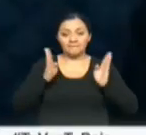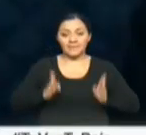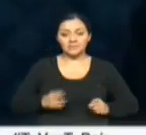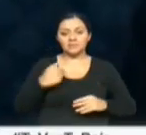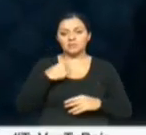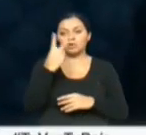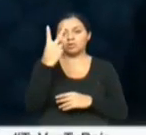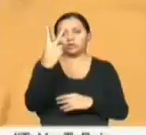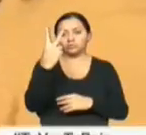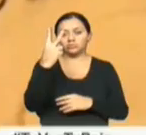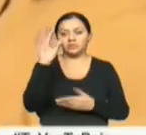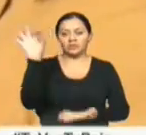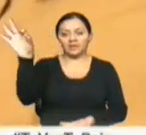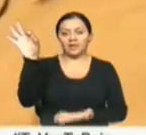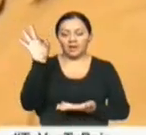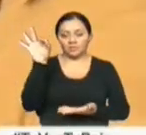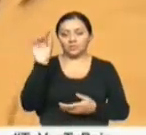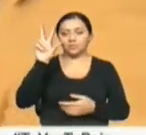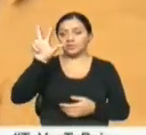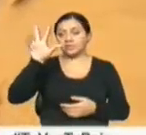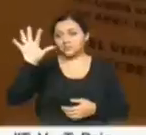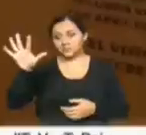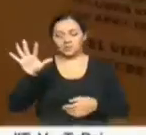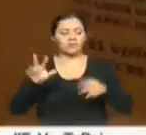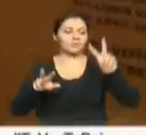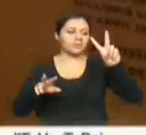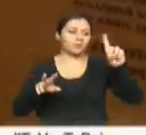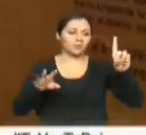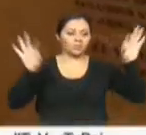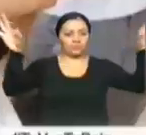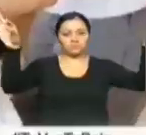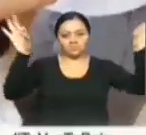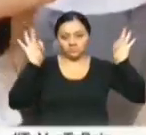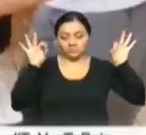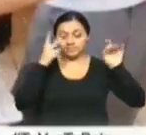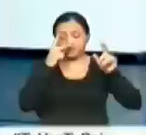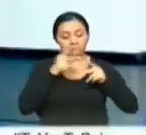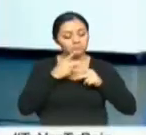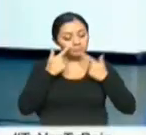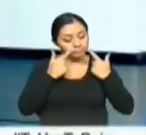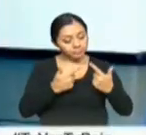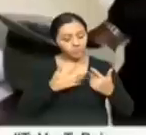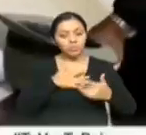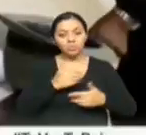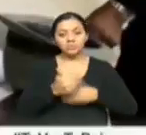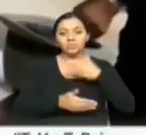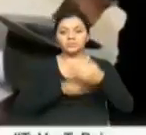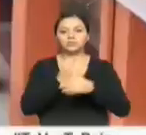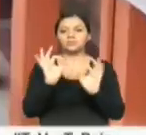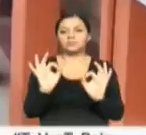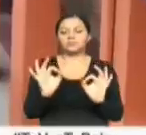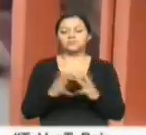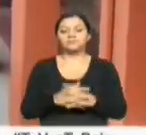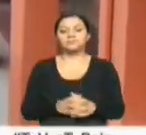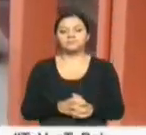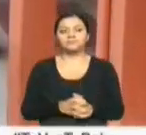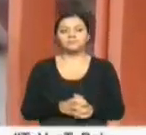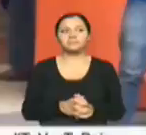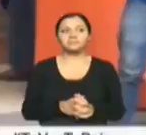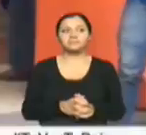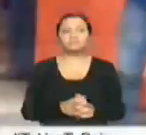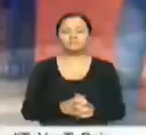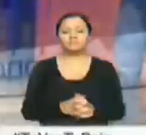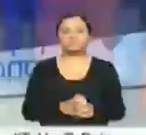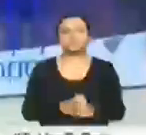dos delegados, uno por cada partido político, para constatar que todo se lleve con transparencia. Caterina Morejón,